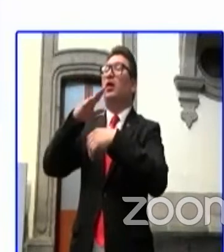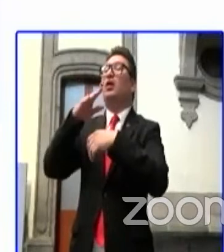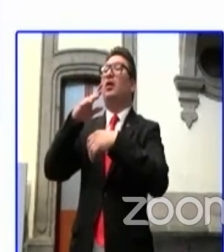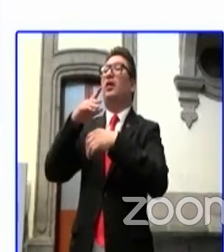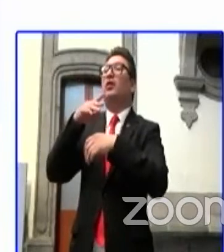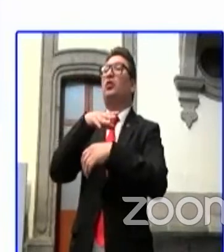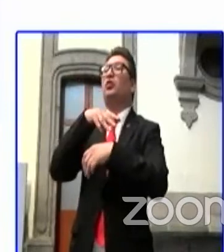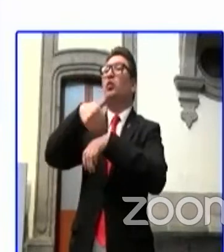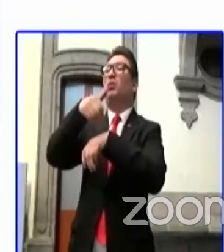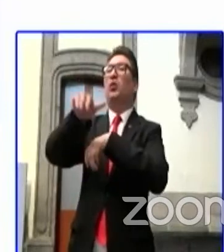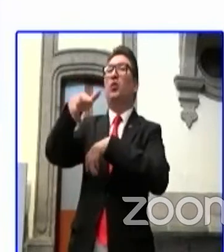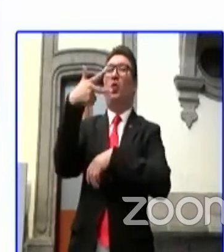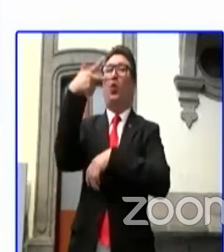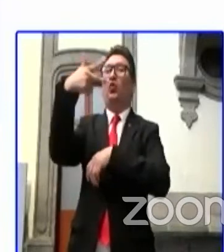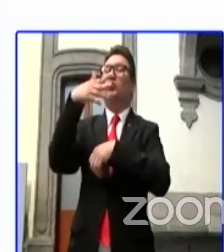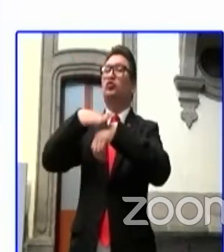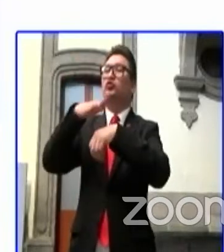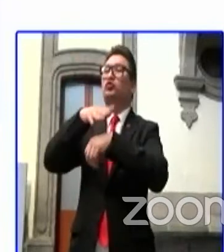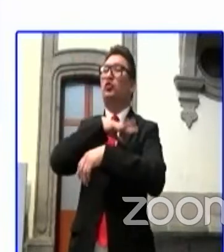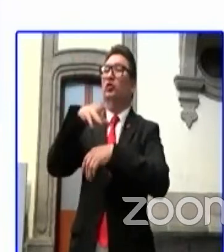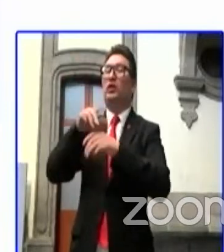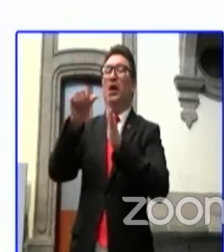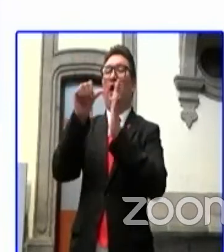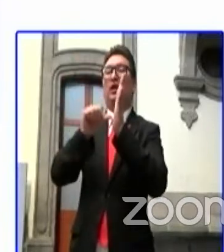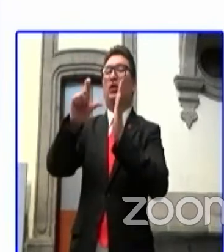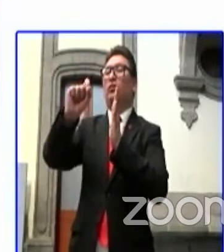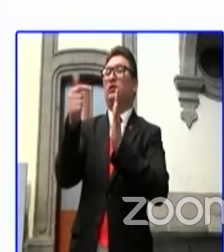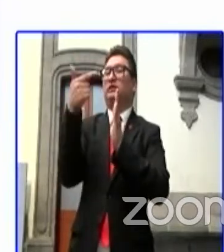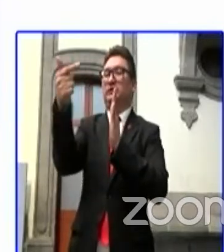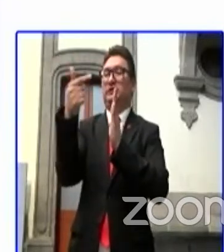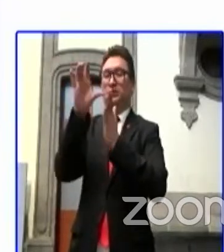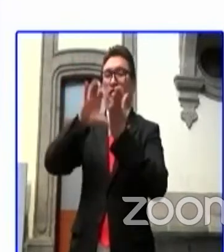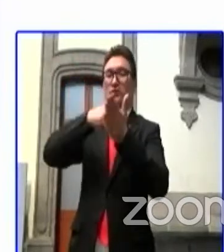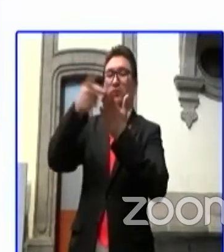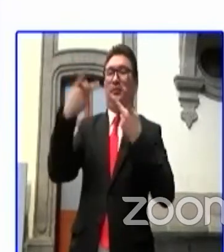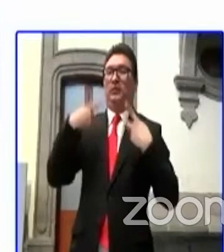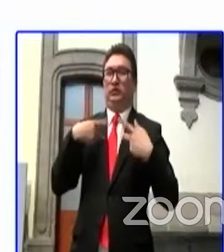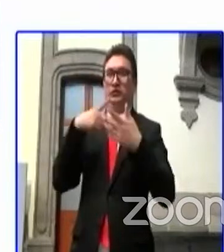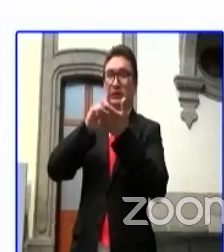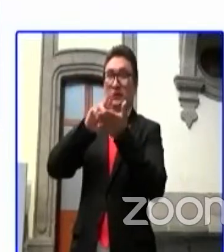8 sobre el artículo 27 de la Convención.